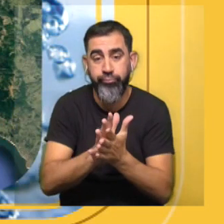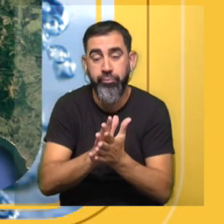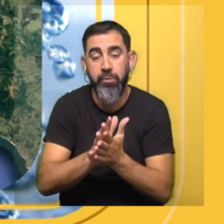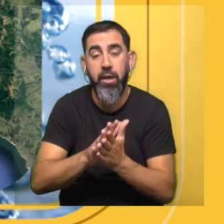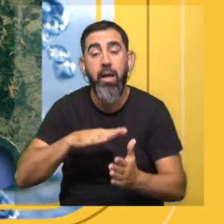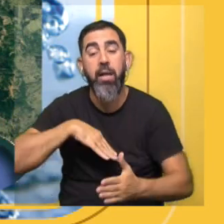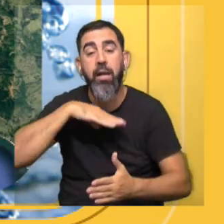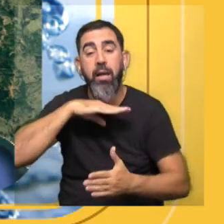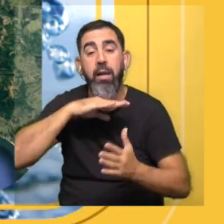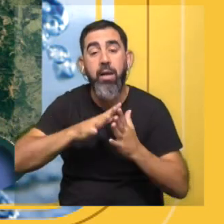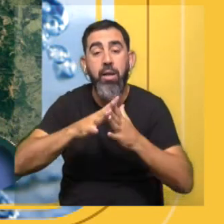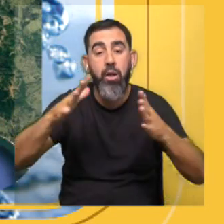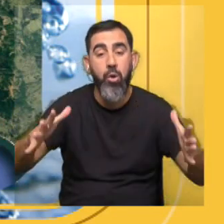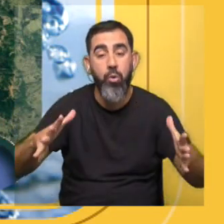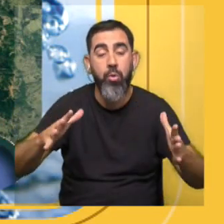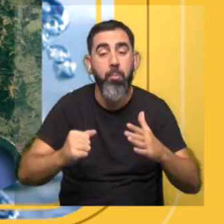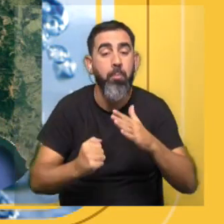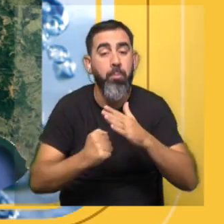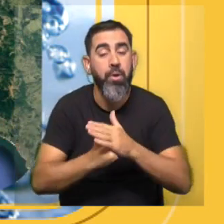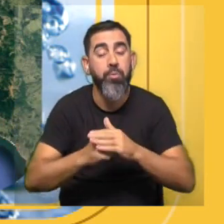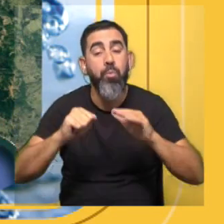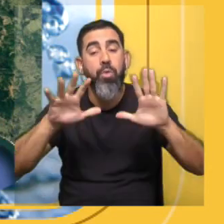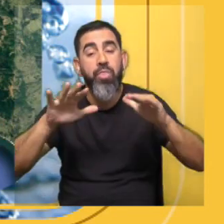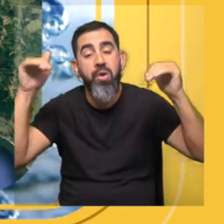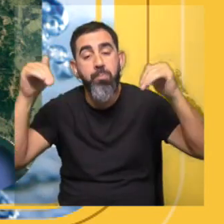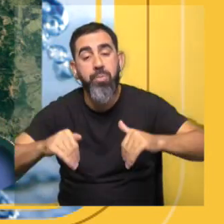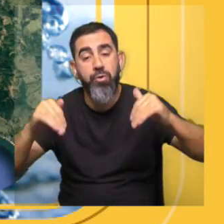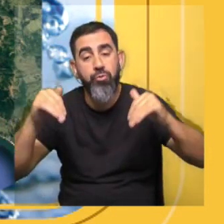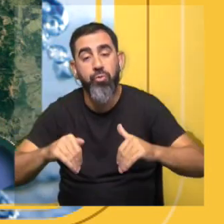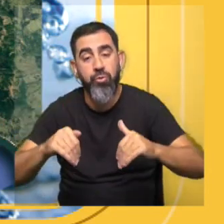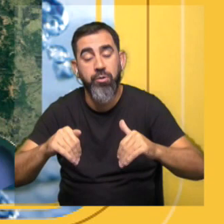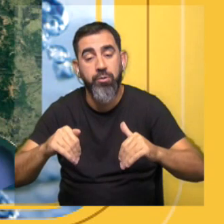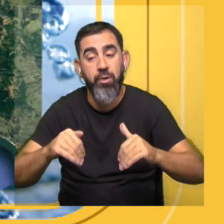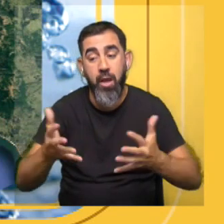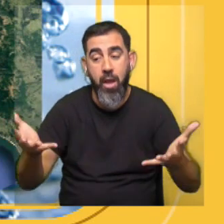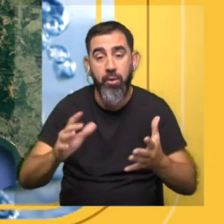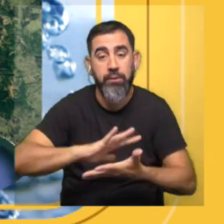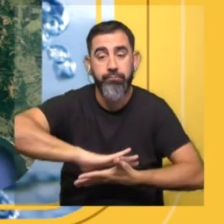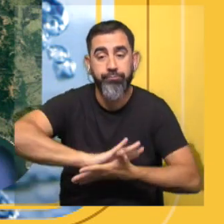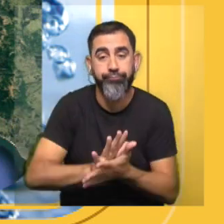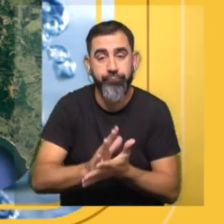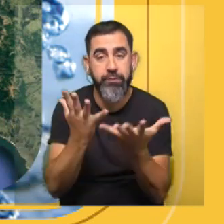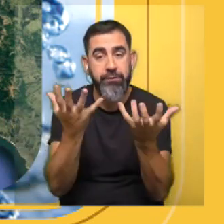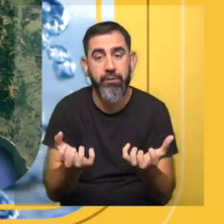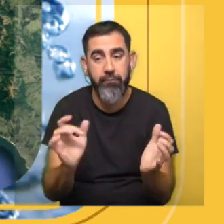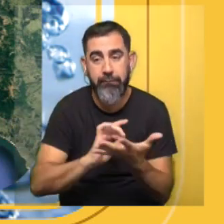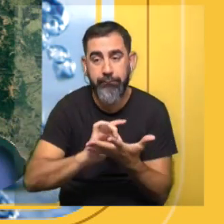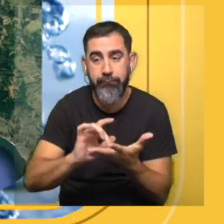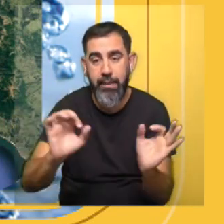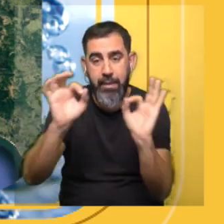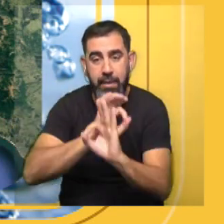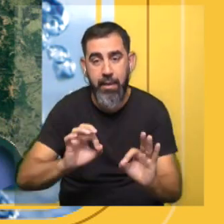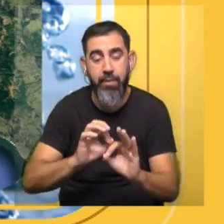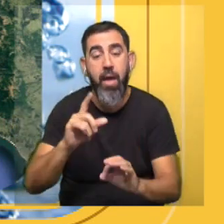Canelón Grande tiene una capacidad máxima de 10 millones de metros cúbicos, muy menor. Hoy está seca, se secó, no tiene nada. En